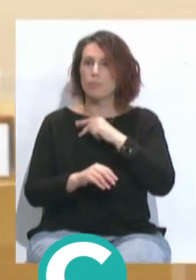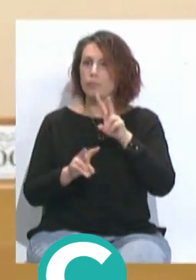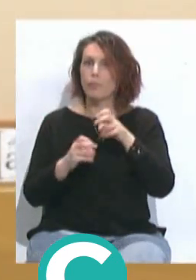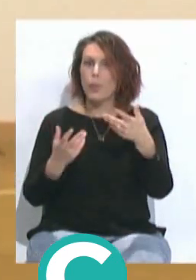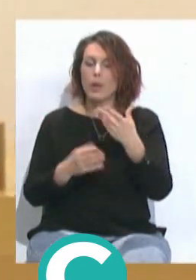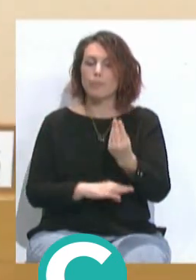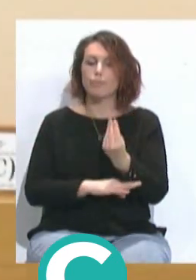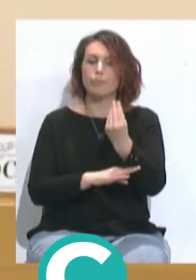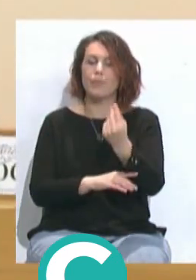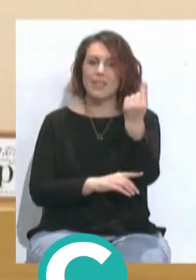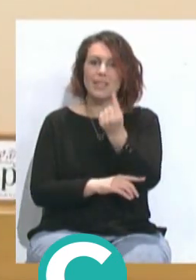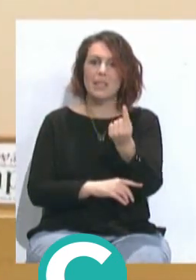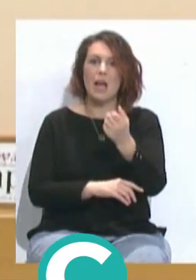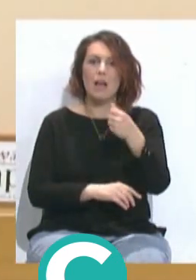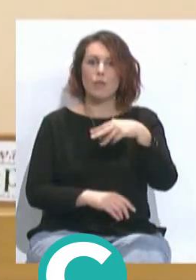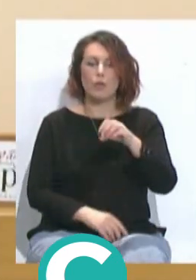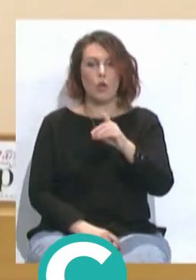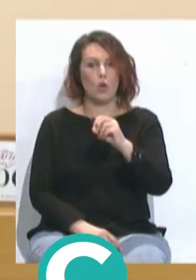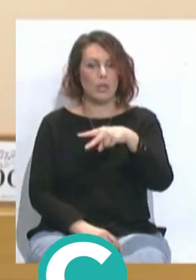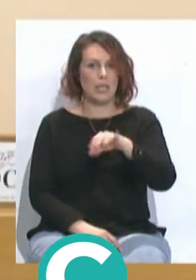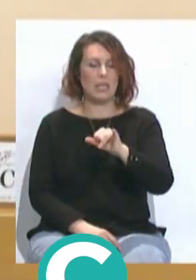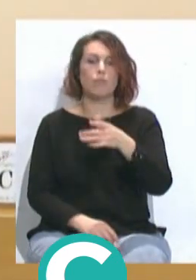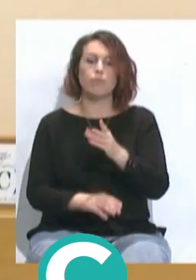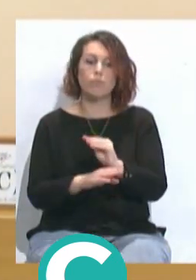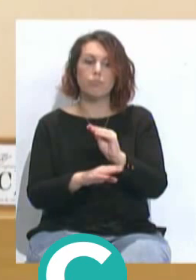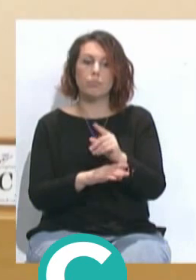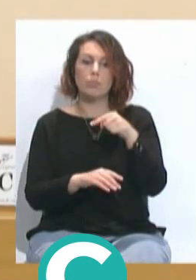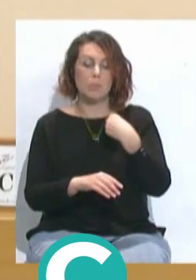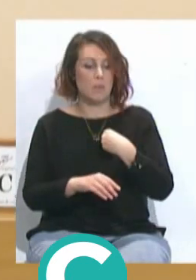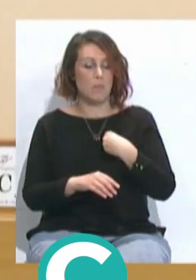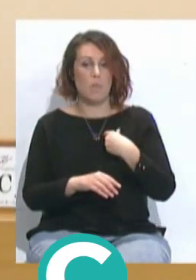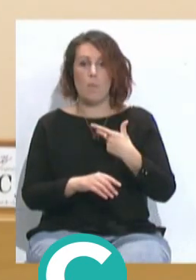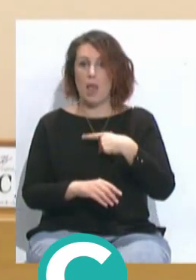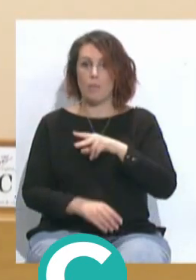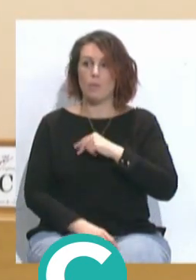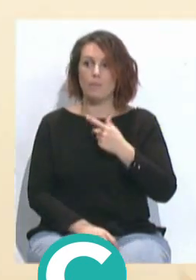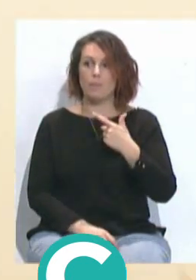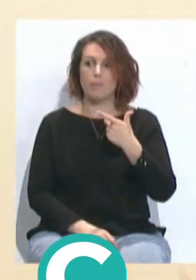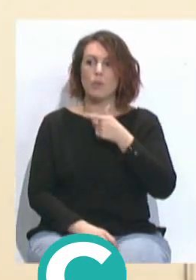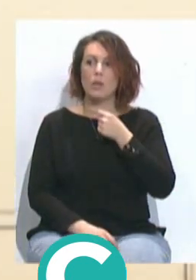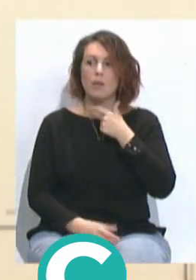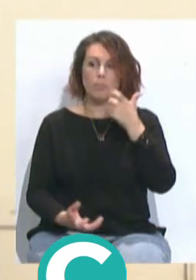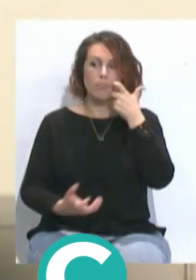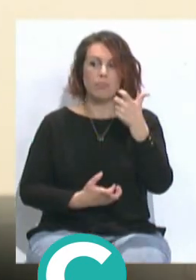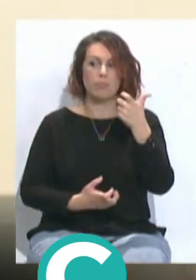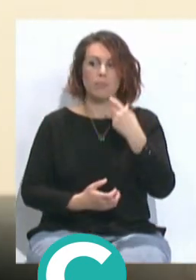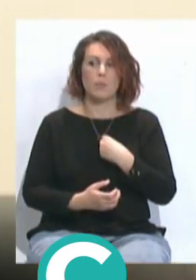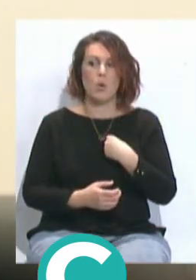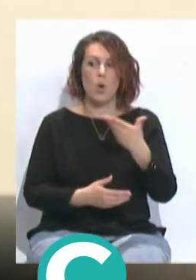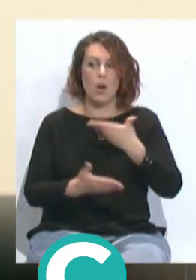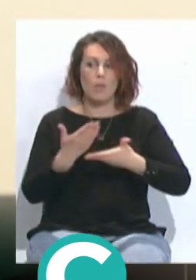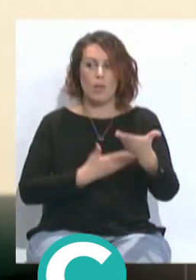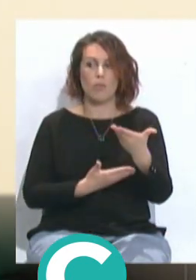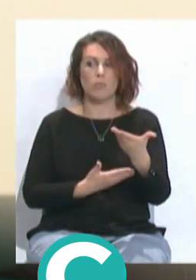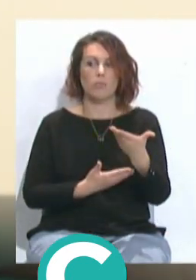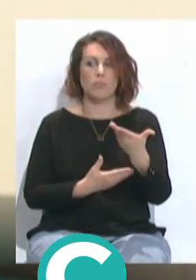en una estatuilla diseñada por Andoni y Marga Barre que patrocinan esta distinción. Me gustaría destacar esa colaboración